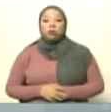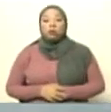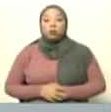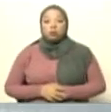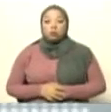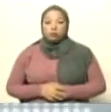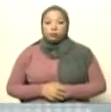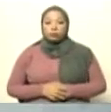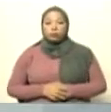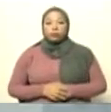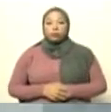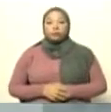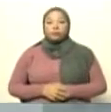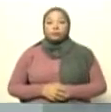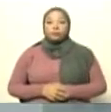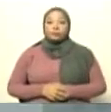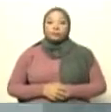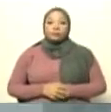cobardemente.